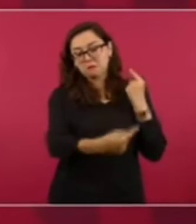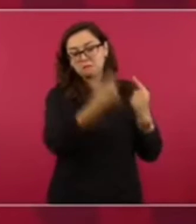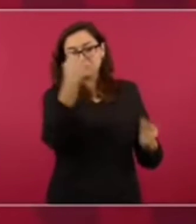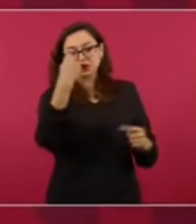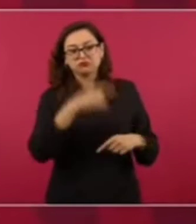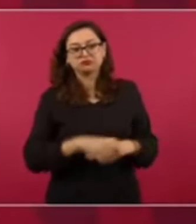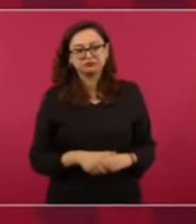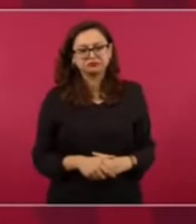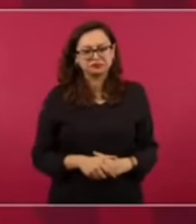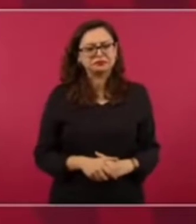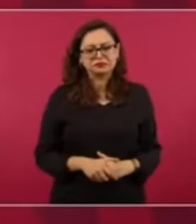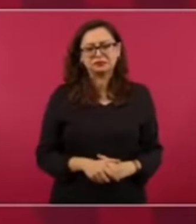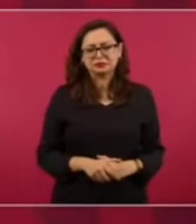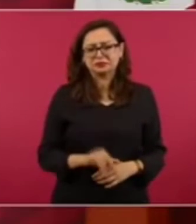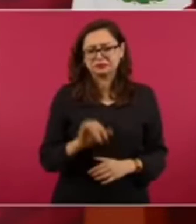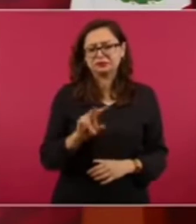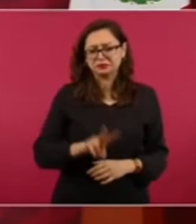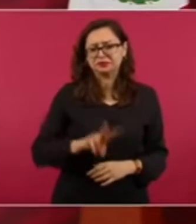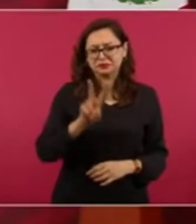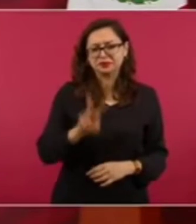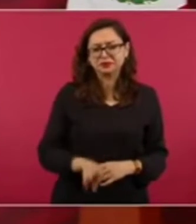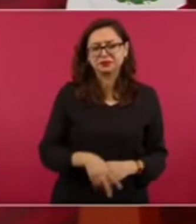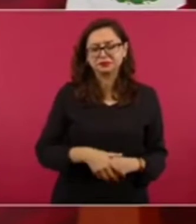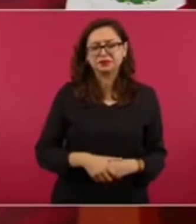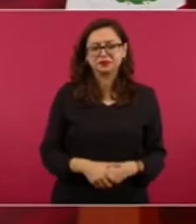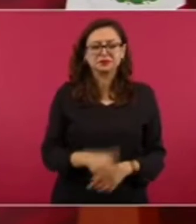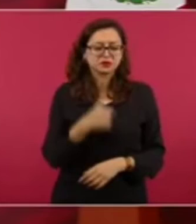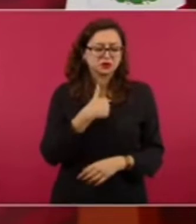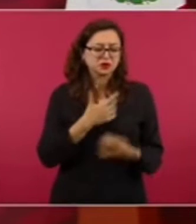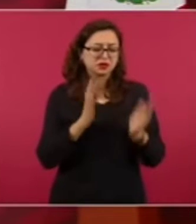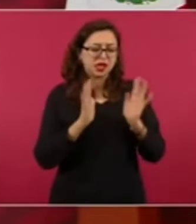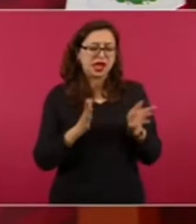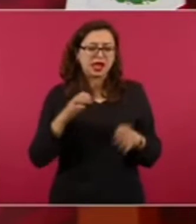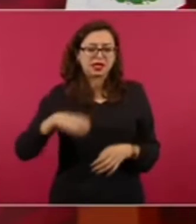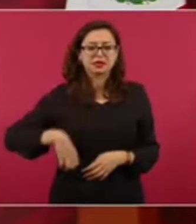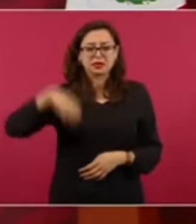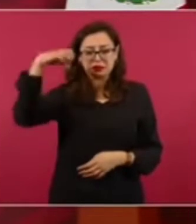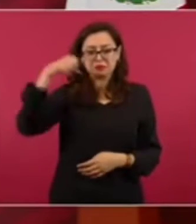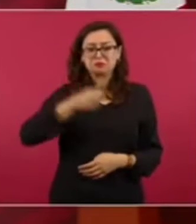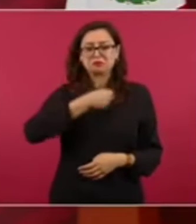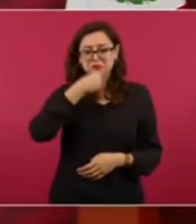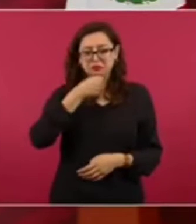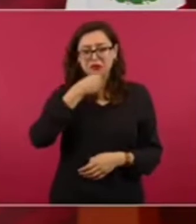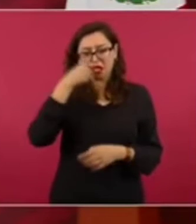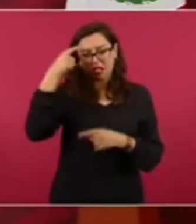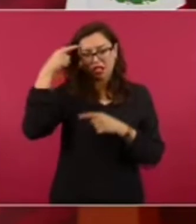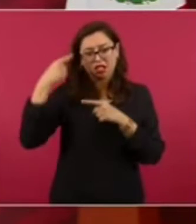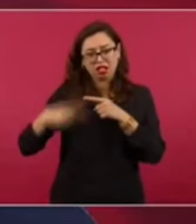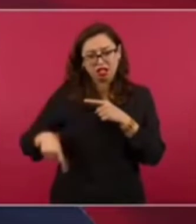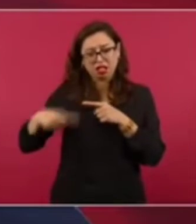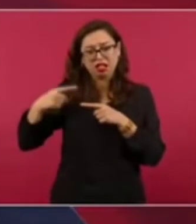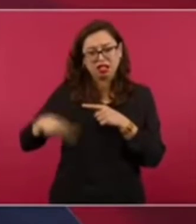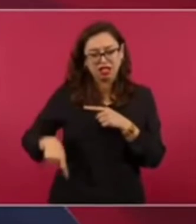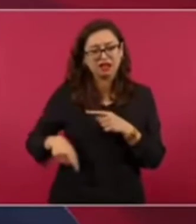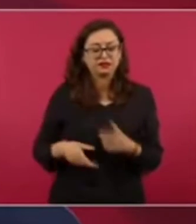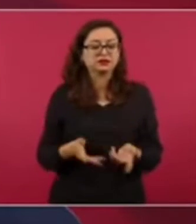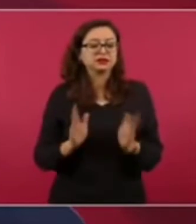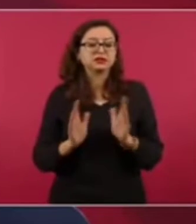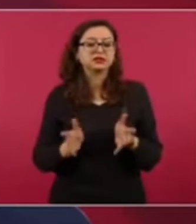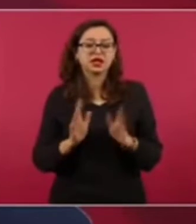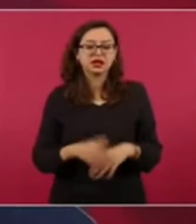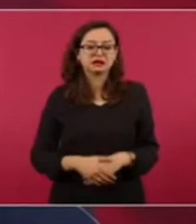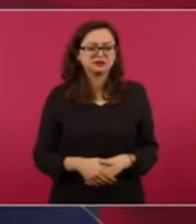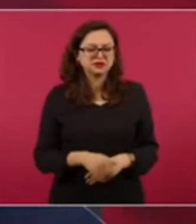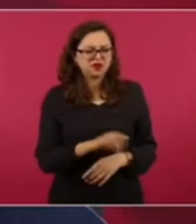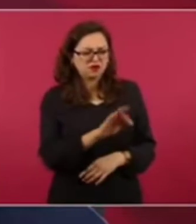Pues sí, ya soy mayor, ya estoy chocheando, como dice Fox. Y entonces